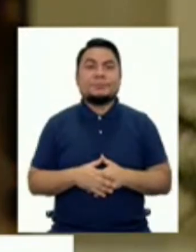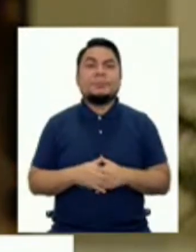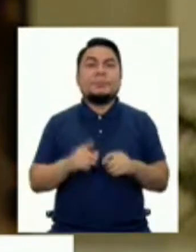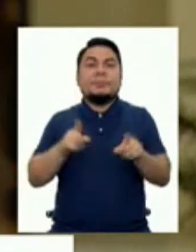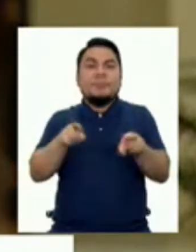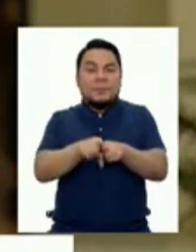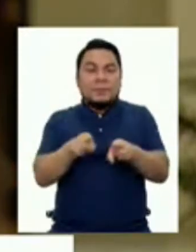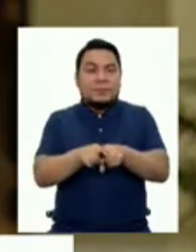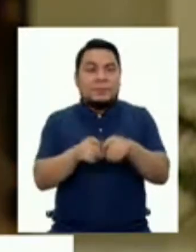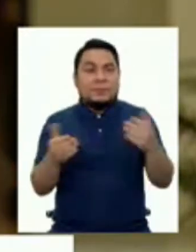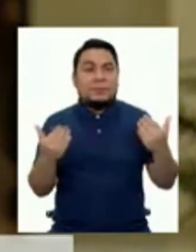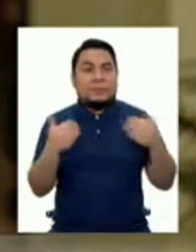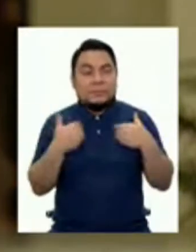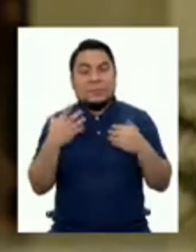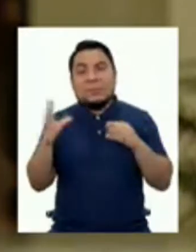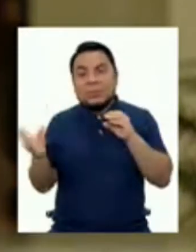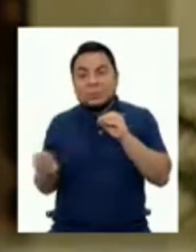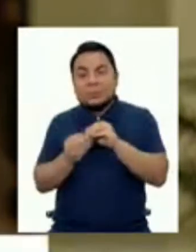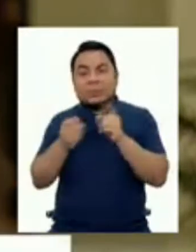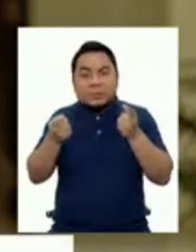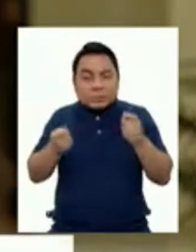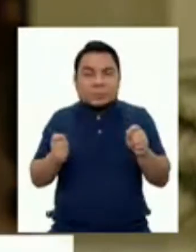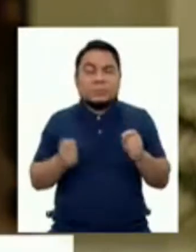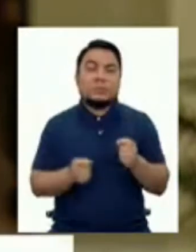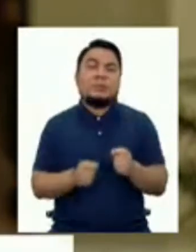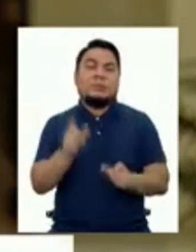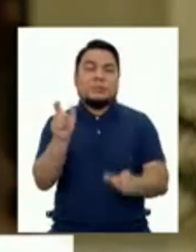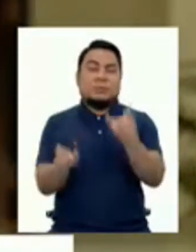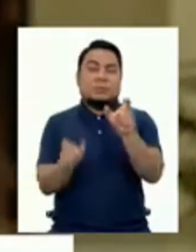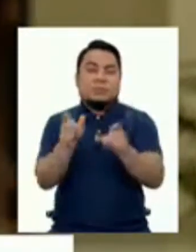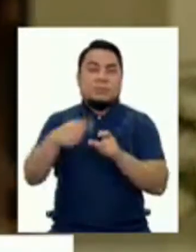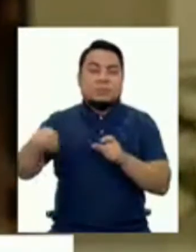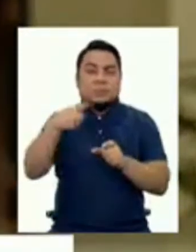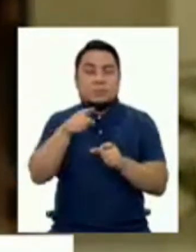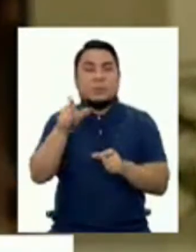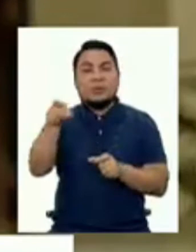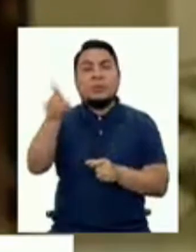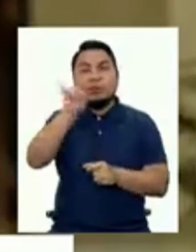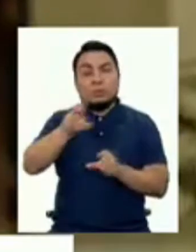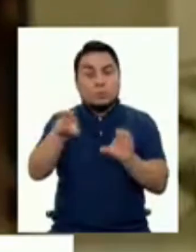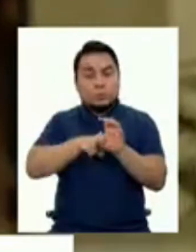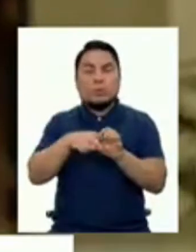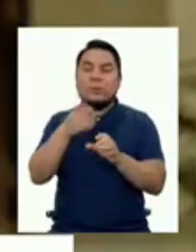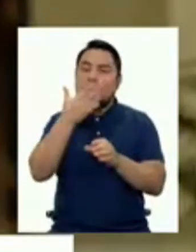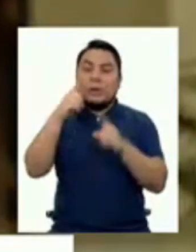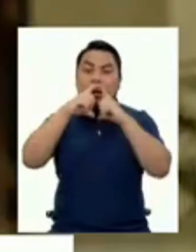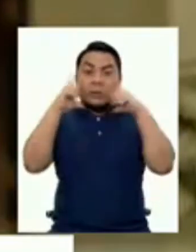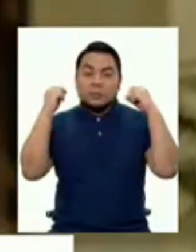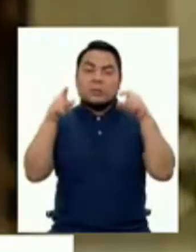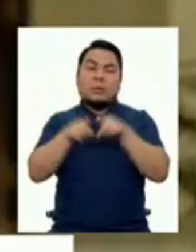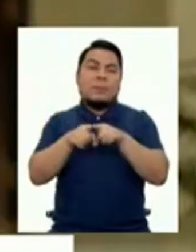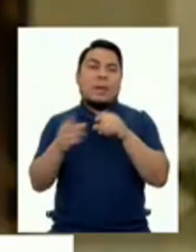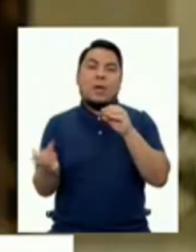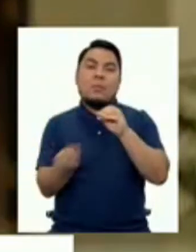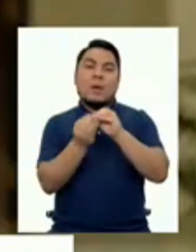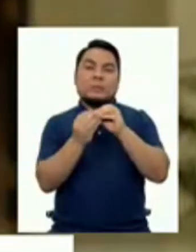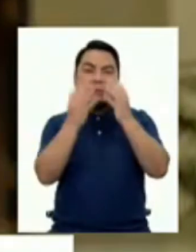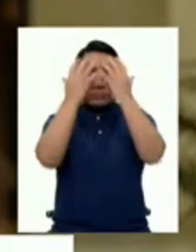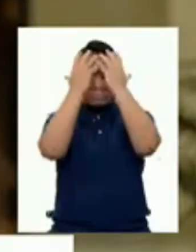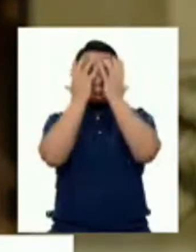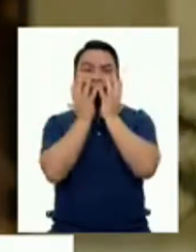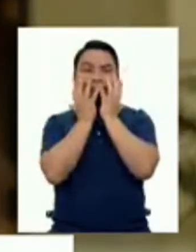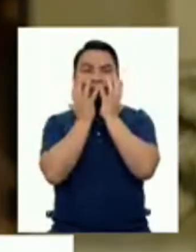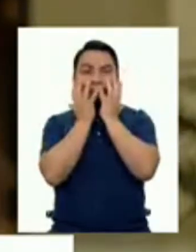pero también tenemos que sumar esfuerzo con los pasajeros que usen mascarilla y el protector facial, y